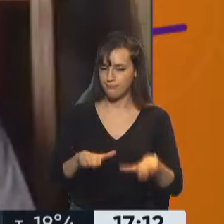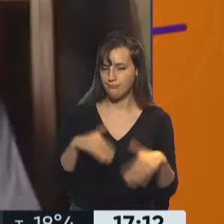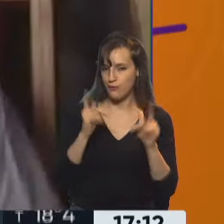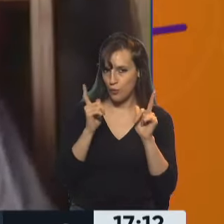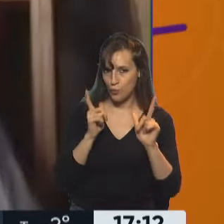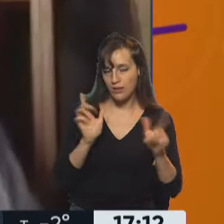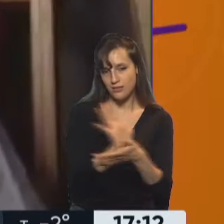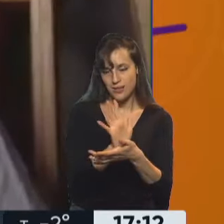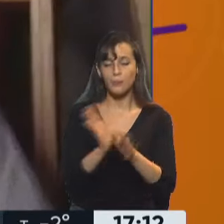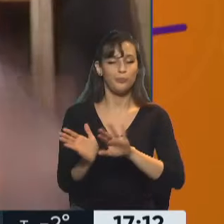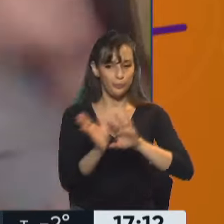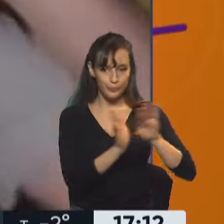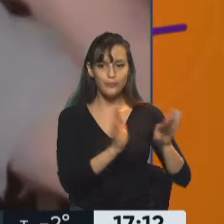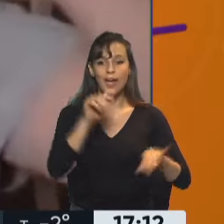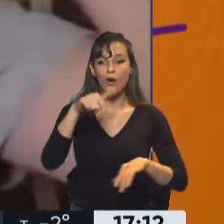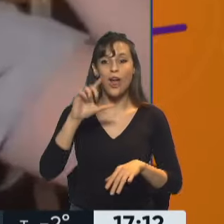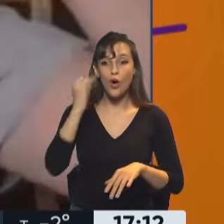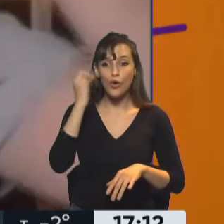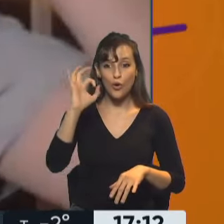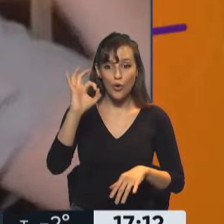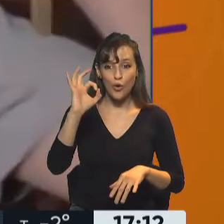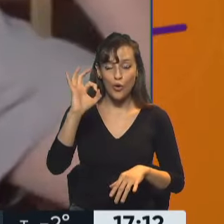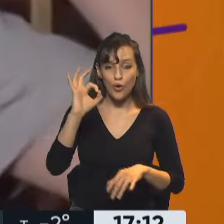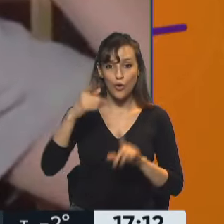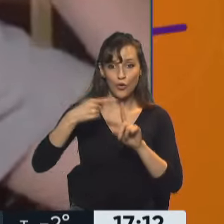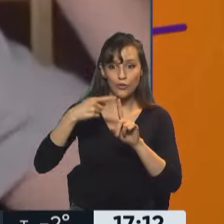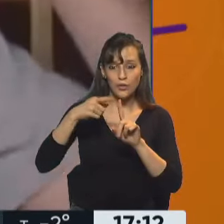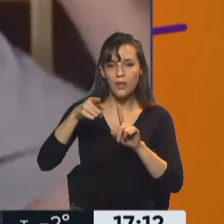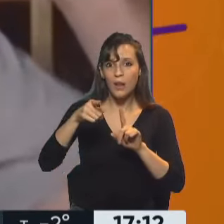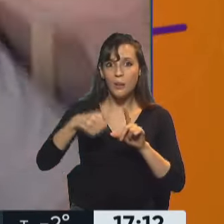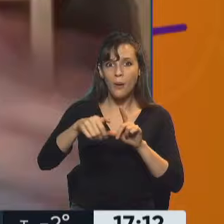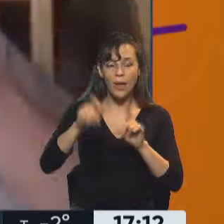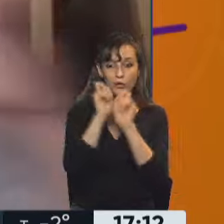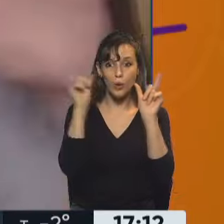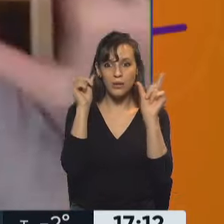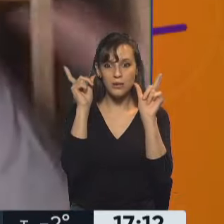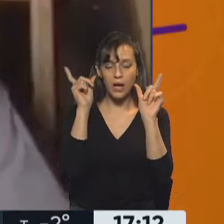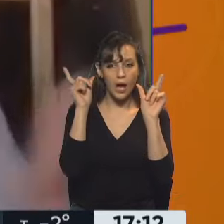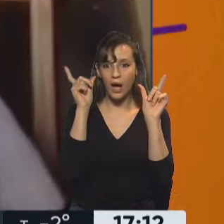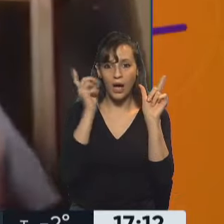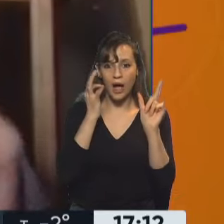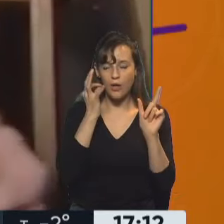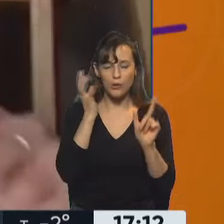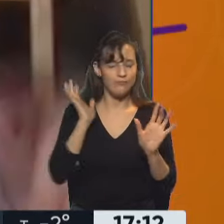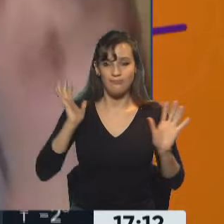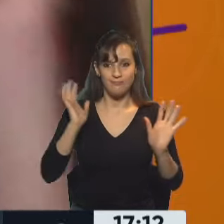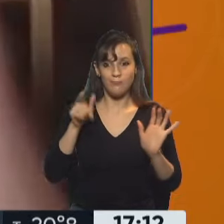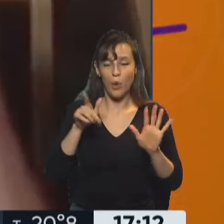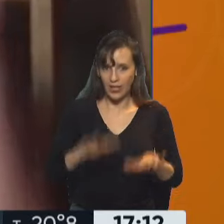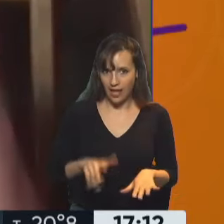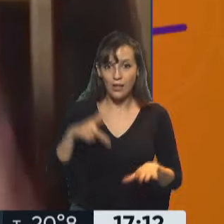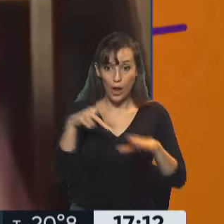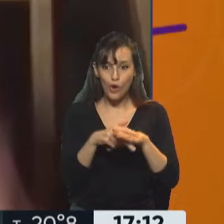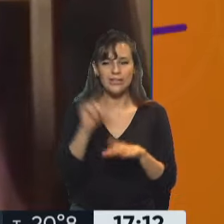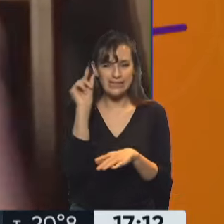conectar ahora con él porque miren, la sorpresa que nos está preparando Goico no se la imaginan. Así que quédense, vamos a una pausa